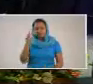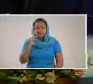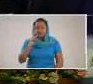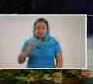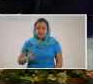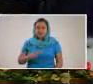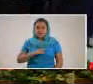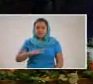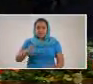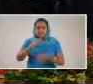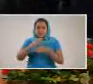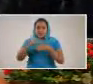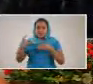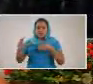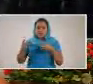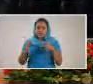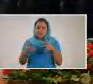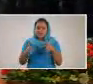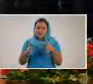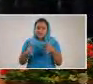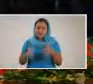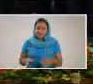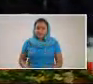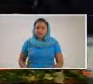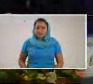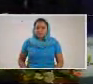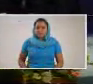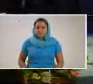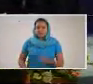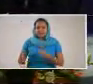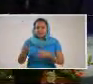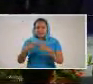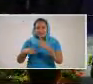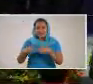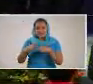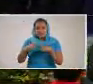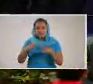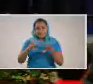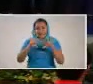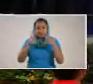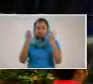cosas temibles, nefastas, las que vienen para el mundo.